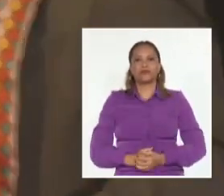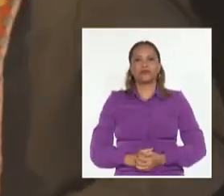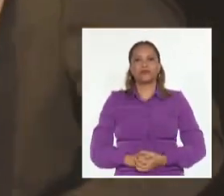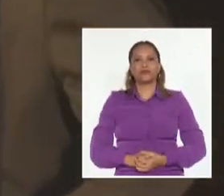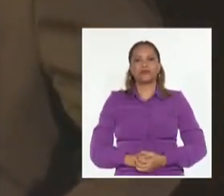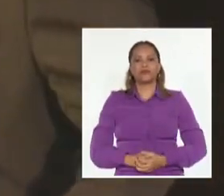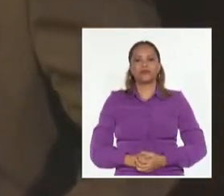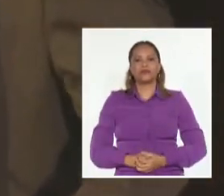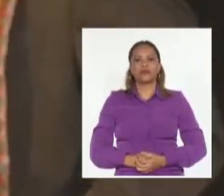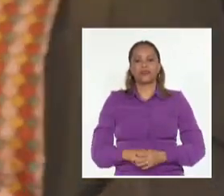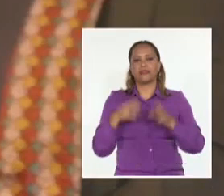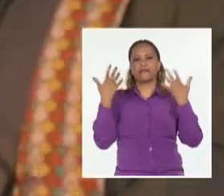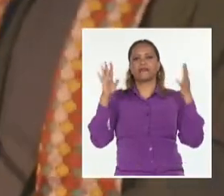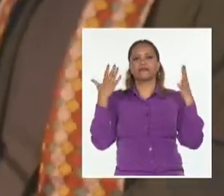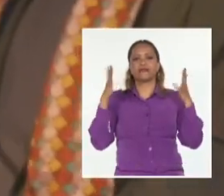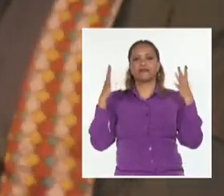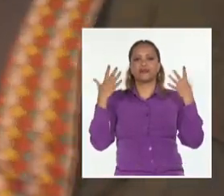socialismo.